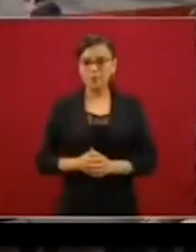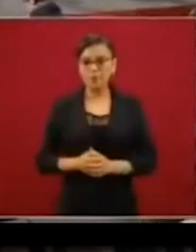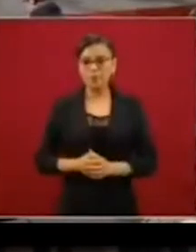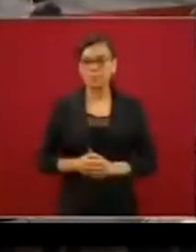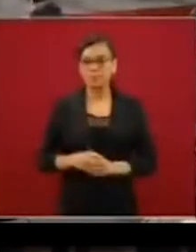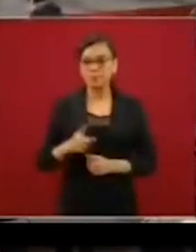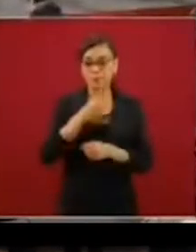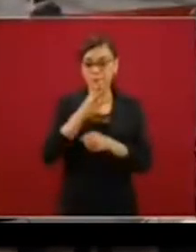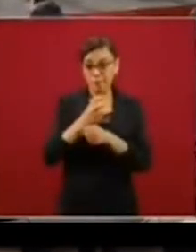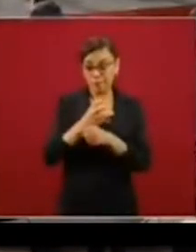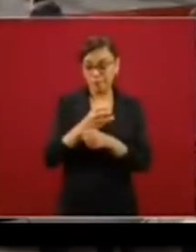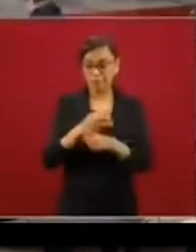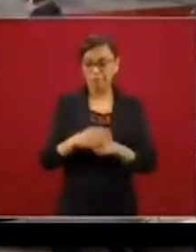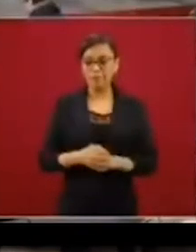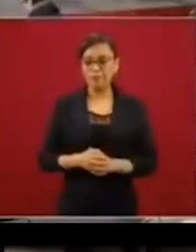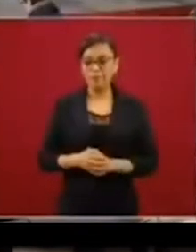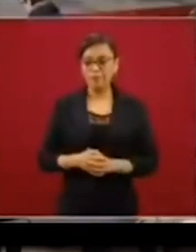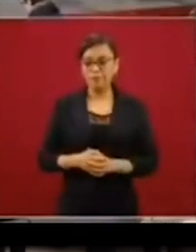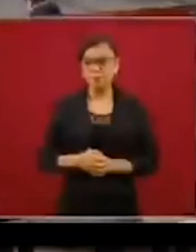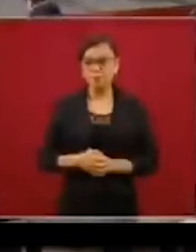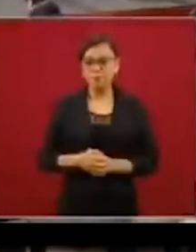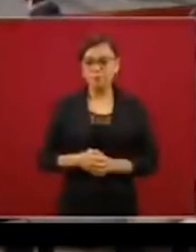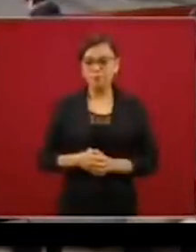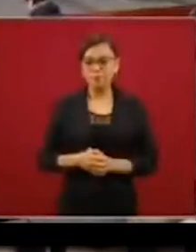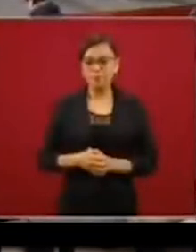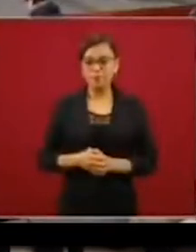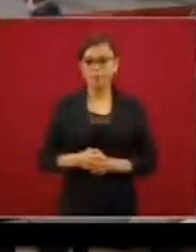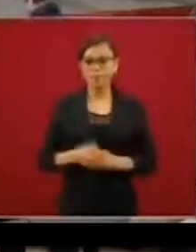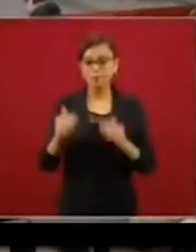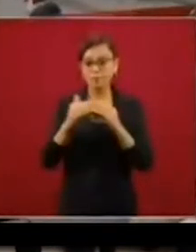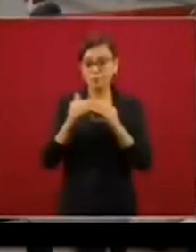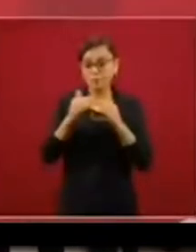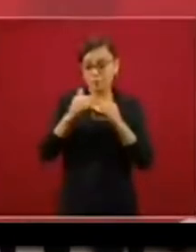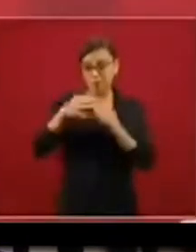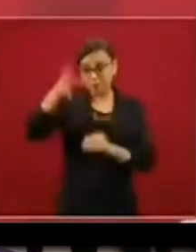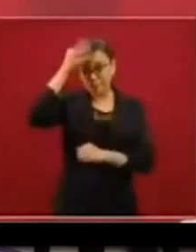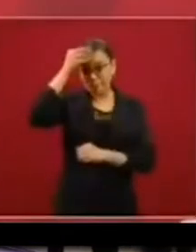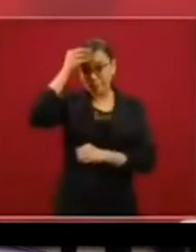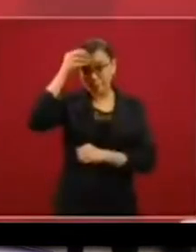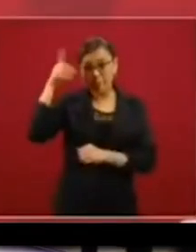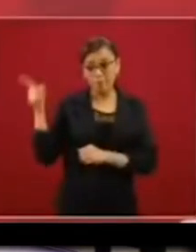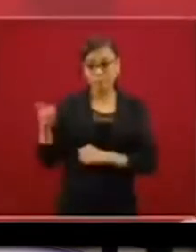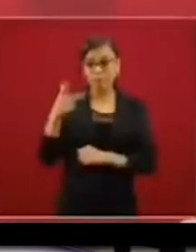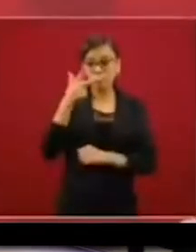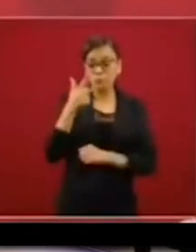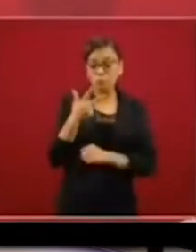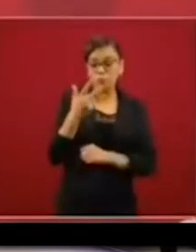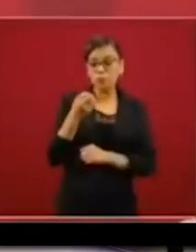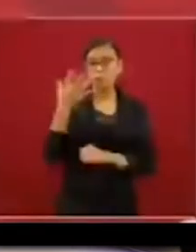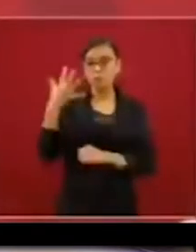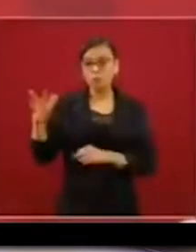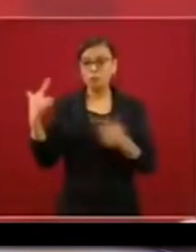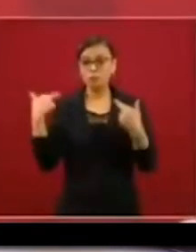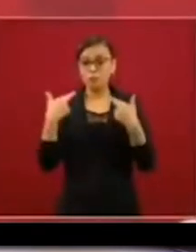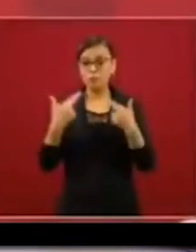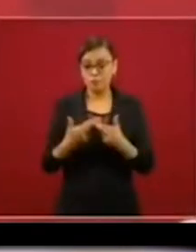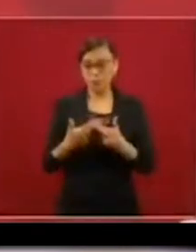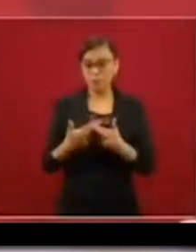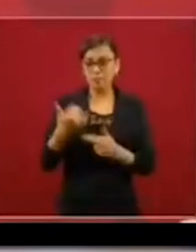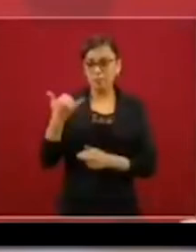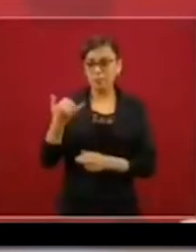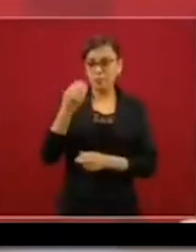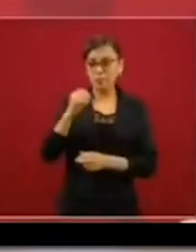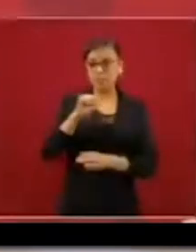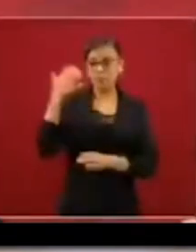Aprende en casa es seguido por 8 de cada 10 maestras y maestros y por 9 de cada 10 alumnos, de